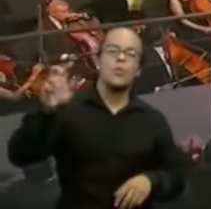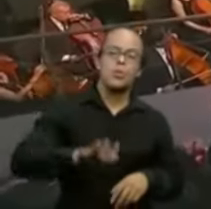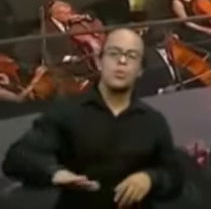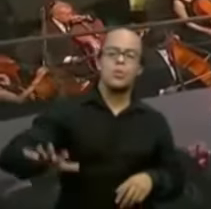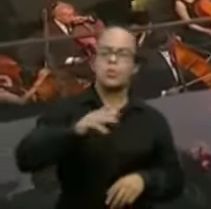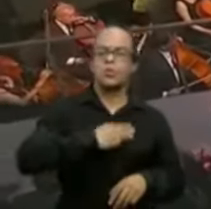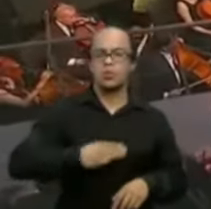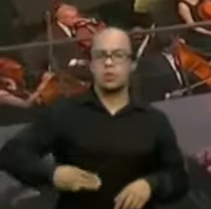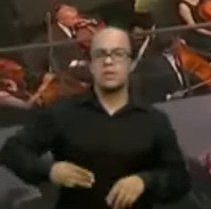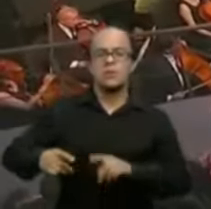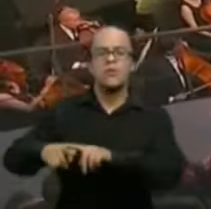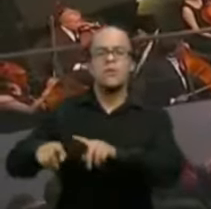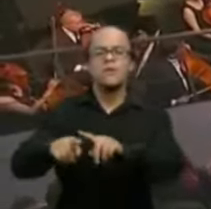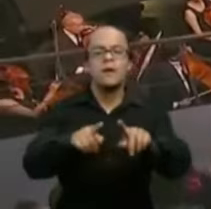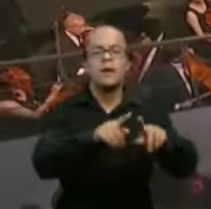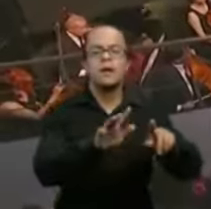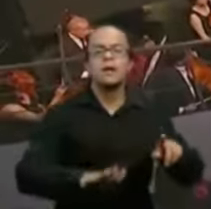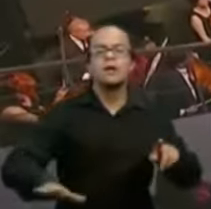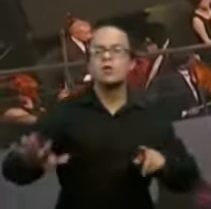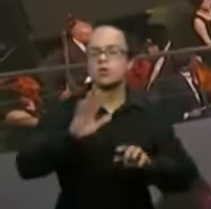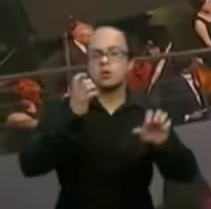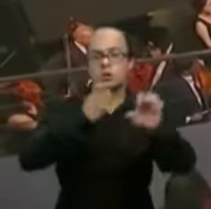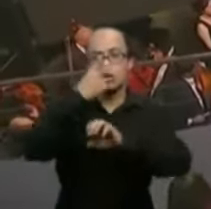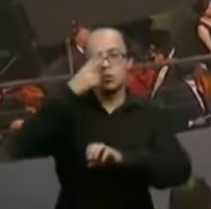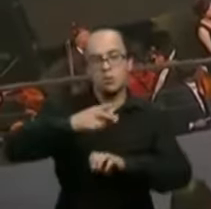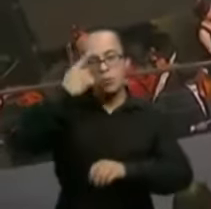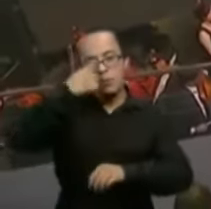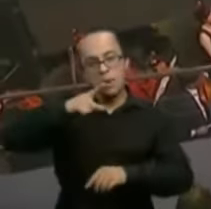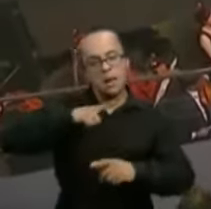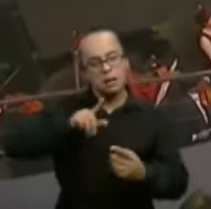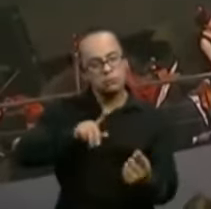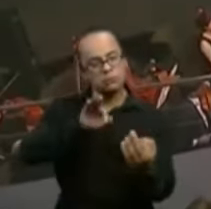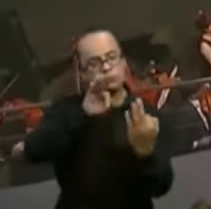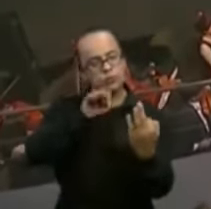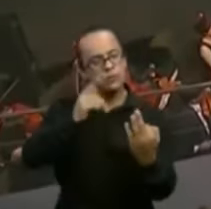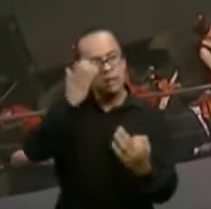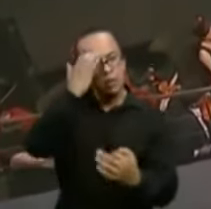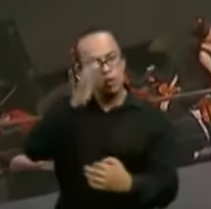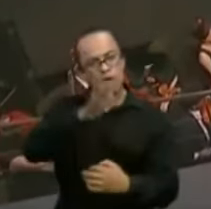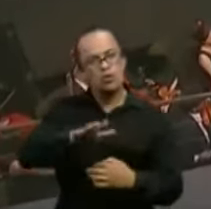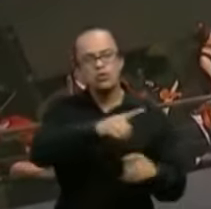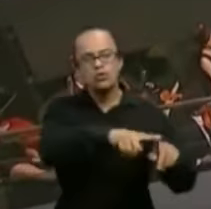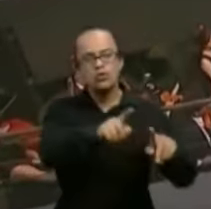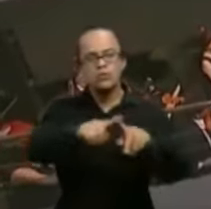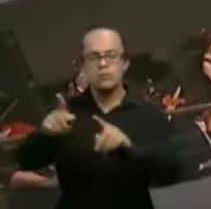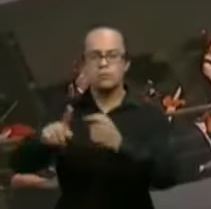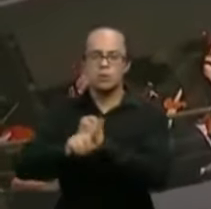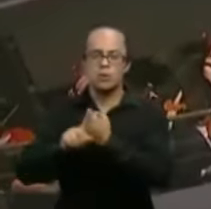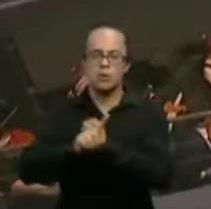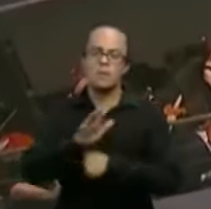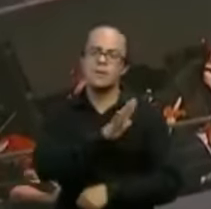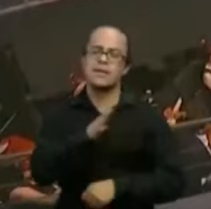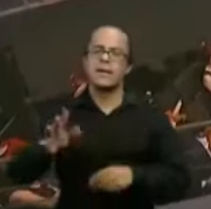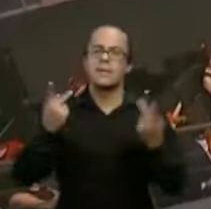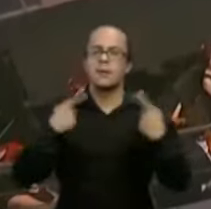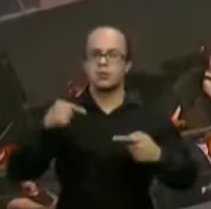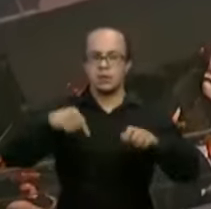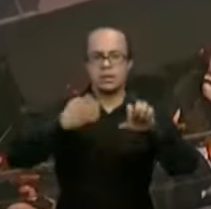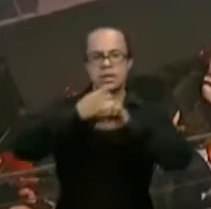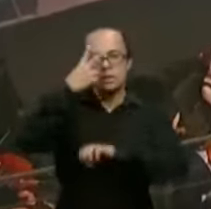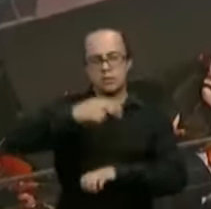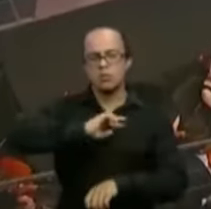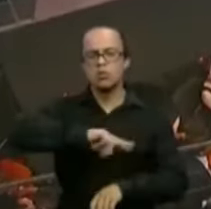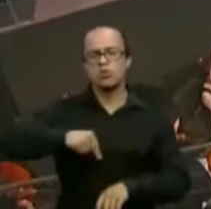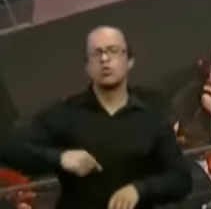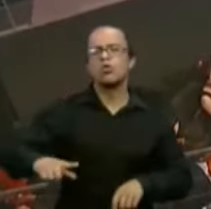y las localidades del Estado de México para conocer y resolver las problemáticas de los ciudadanos. Seremos un gobierno